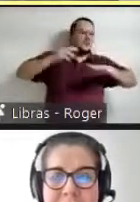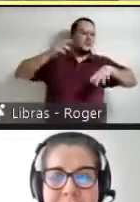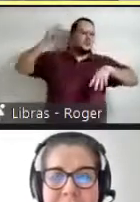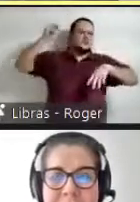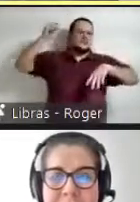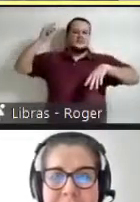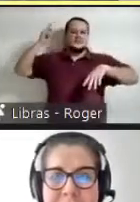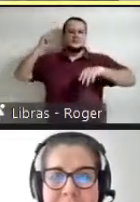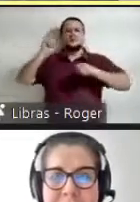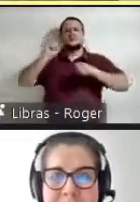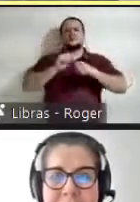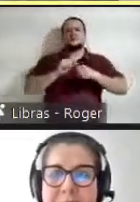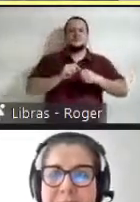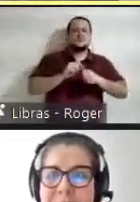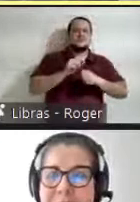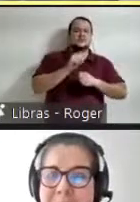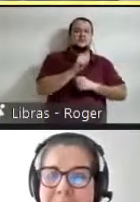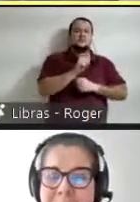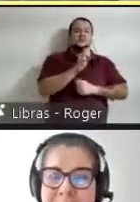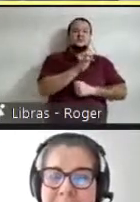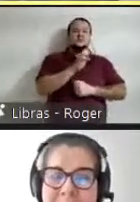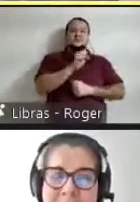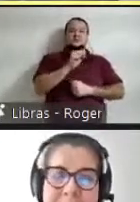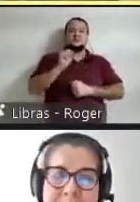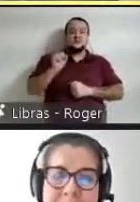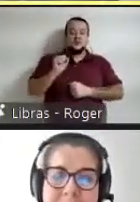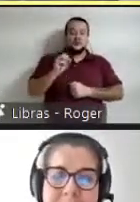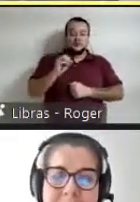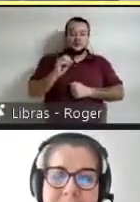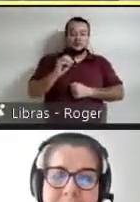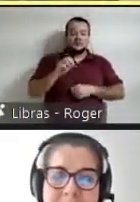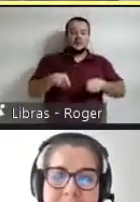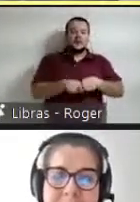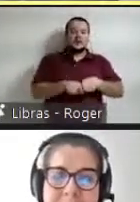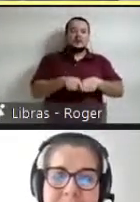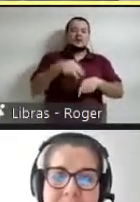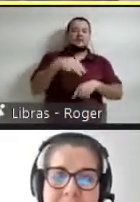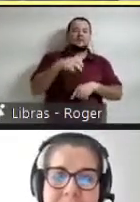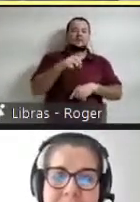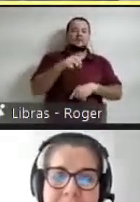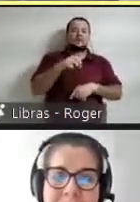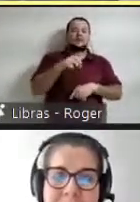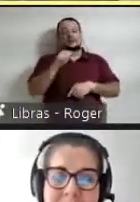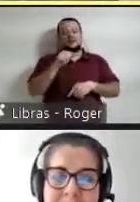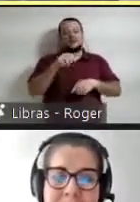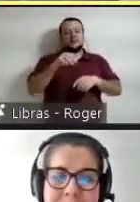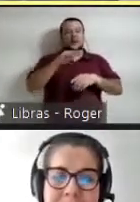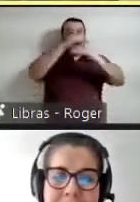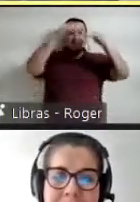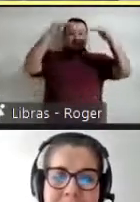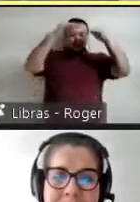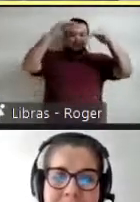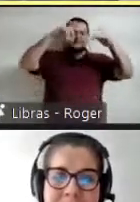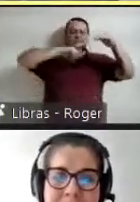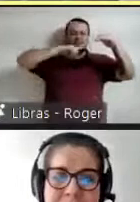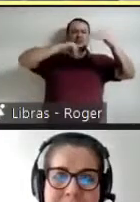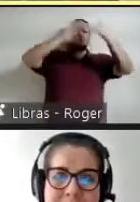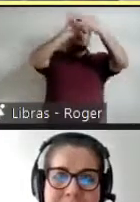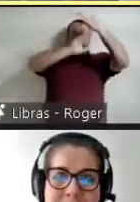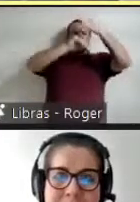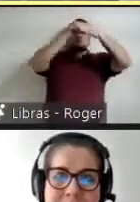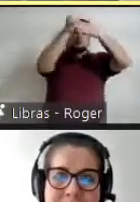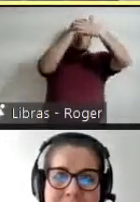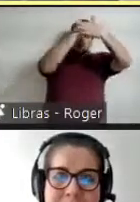también el aislamiento los techos no solo tenían texturas sino también elementos tridimensionales sobre el espacio interior